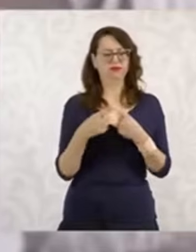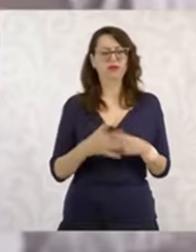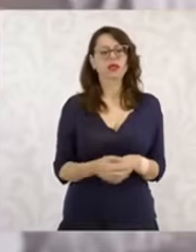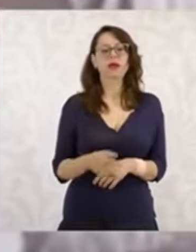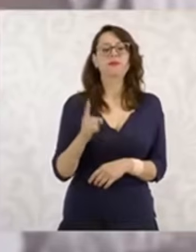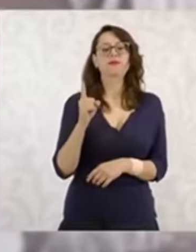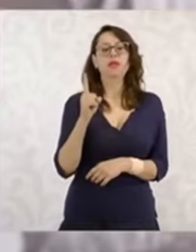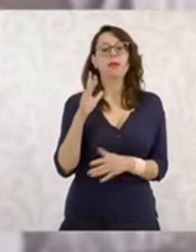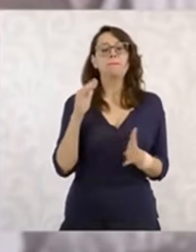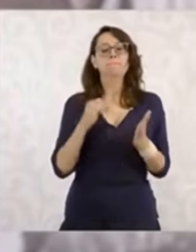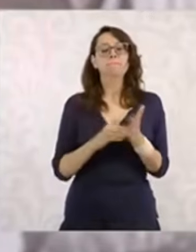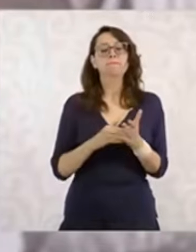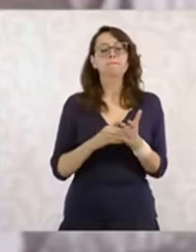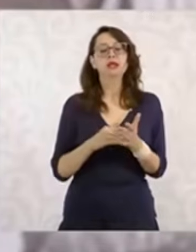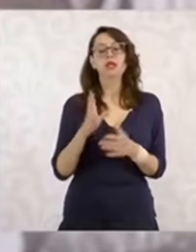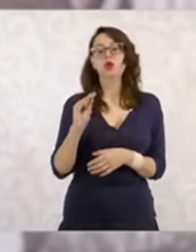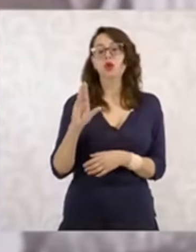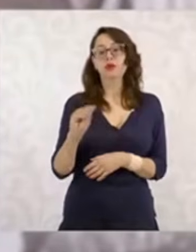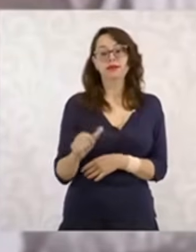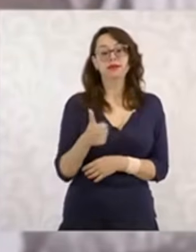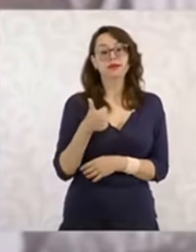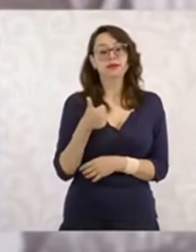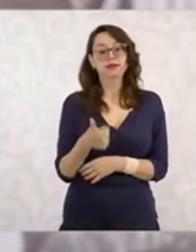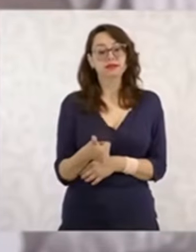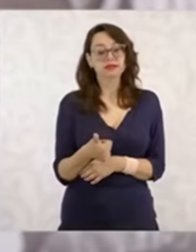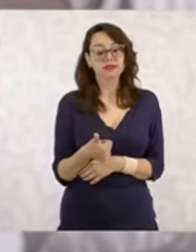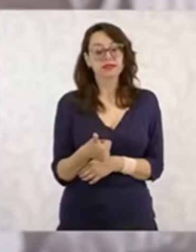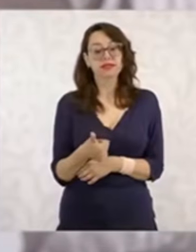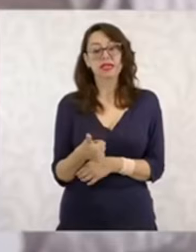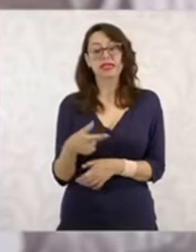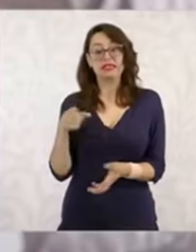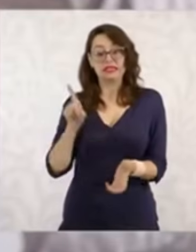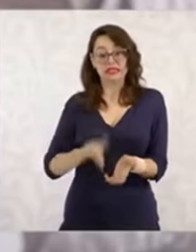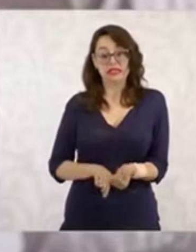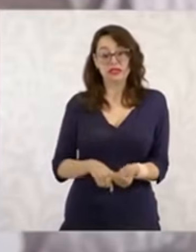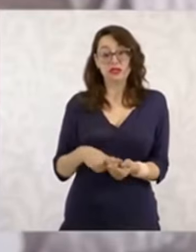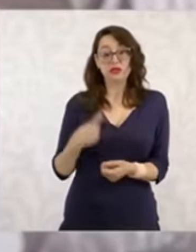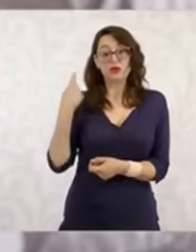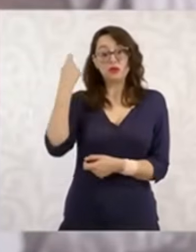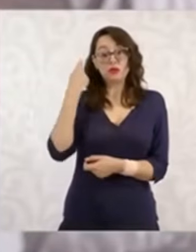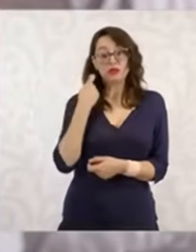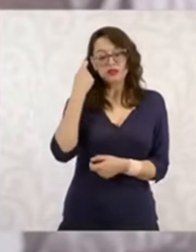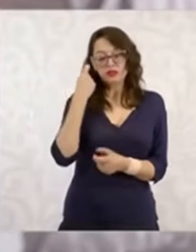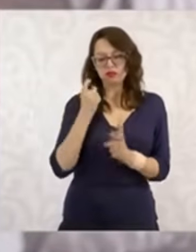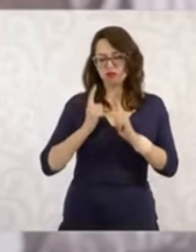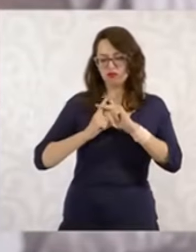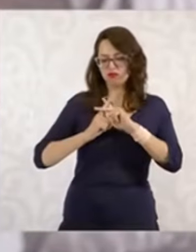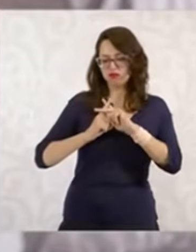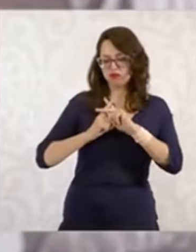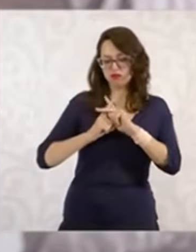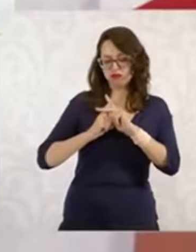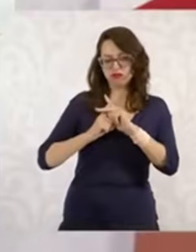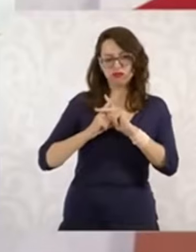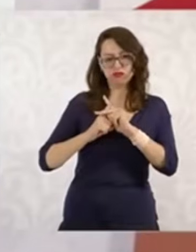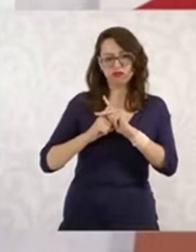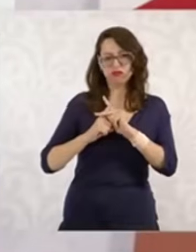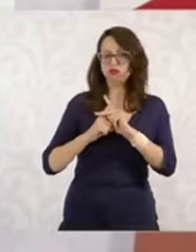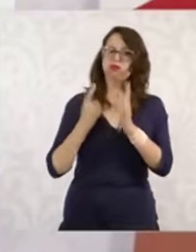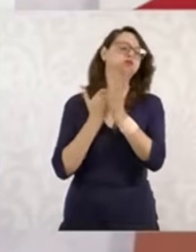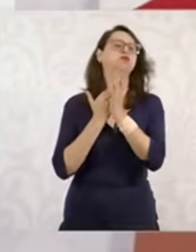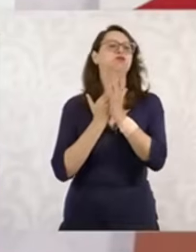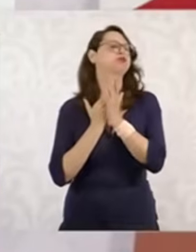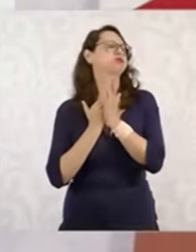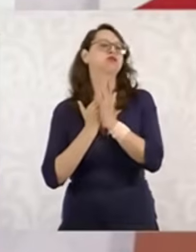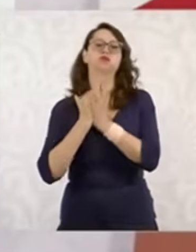1,096 casos donde cada pensión supera el monto establecido en el tabulador vigente de Pemex, o sea, ganan